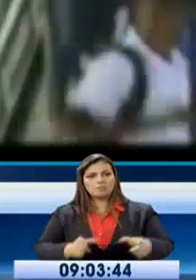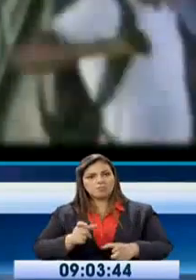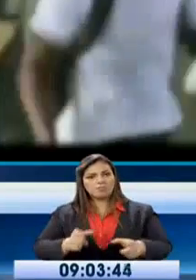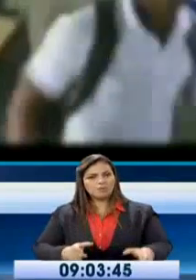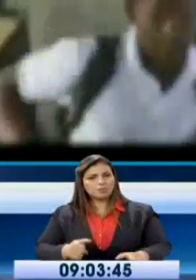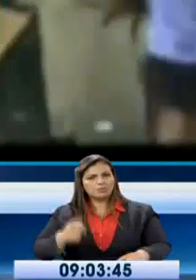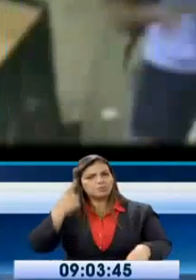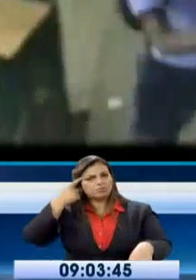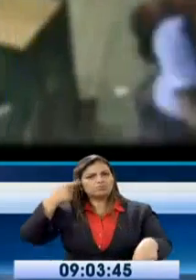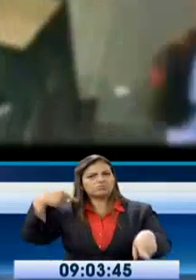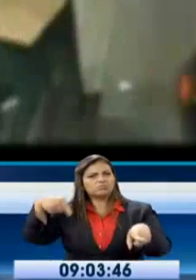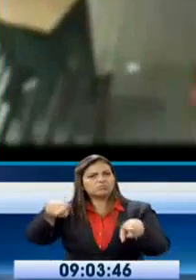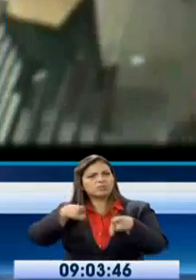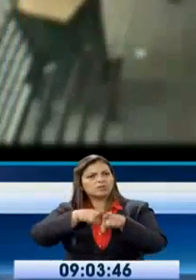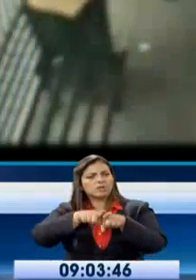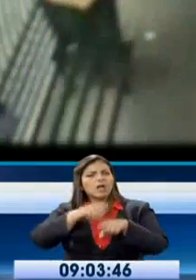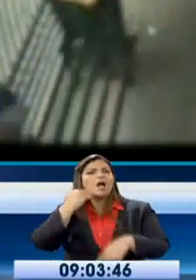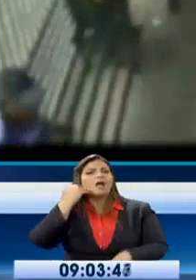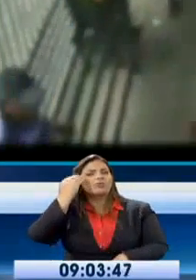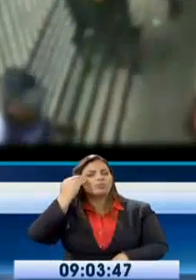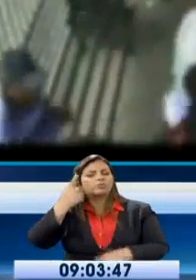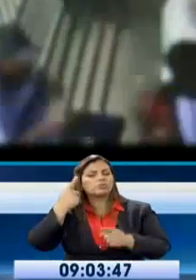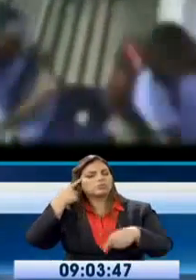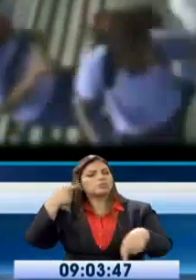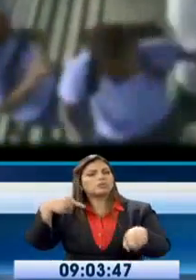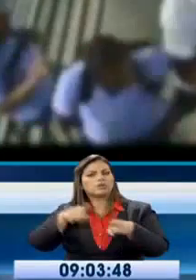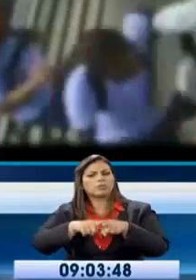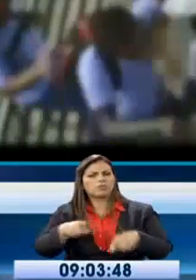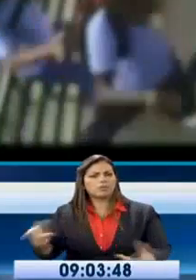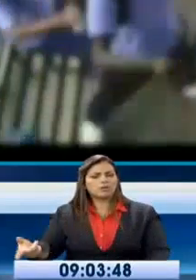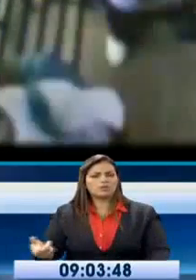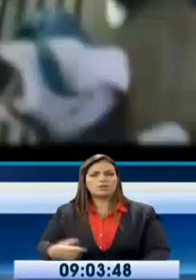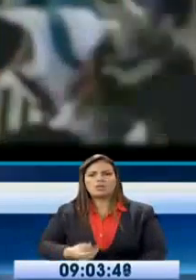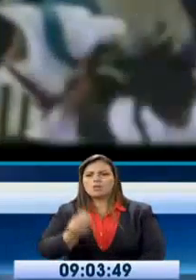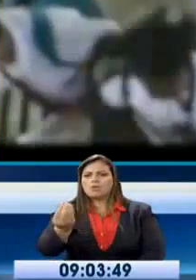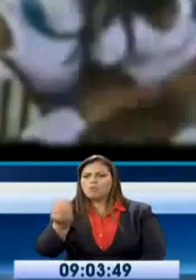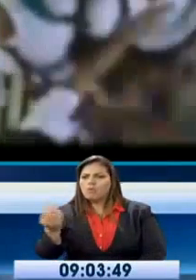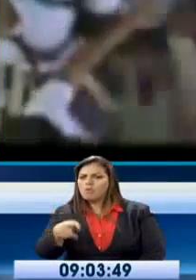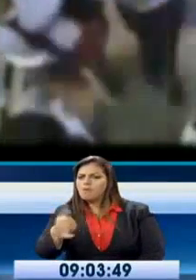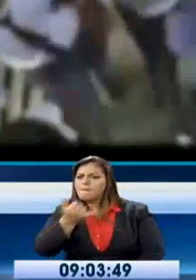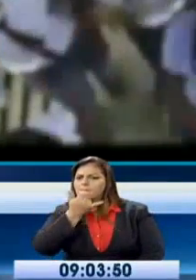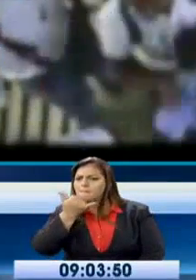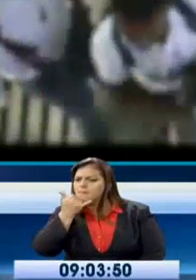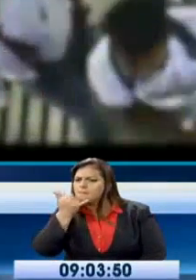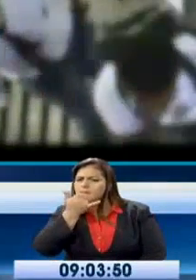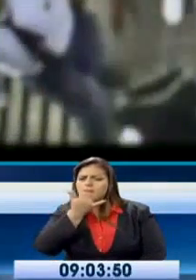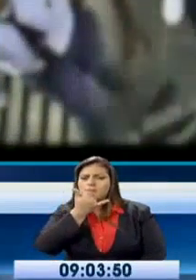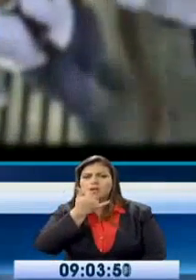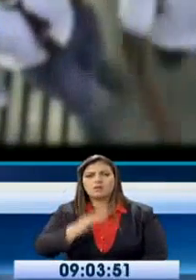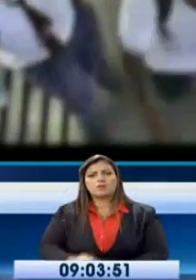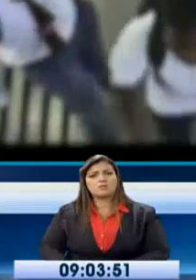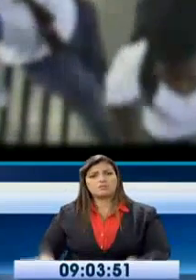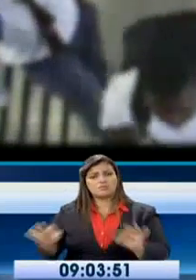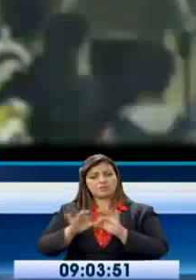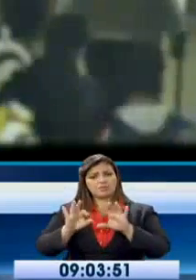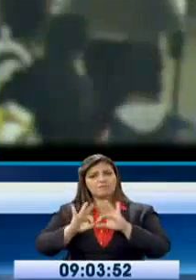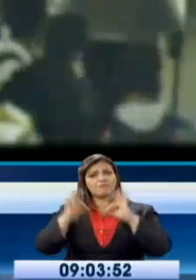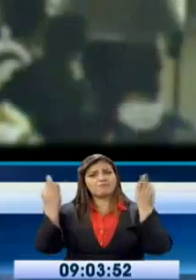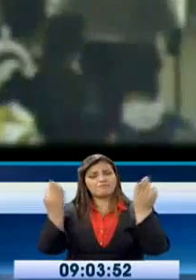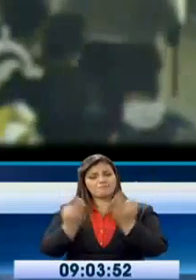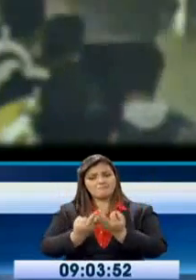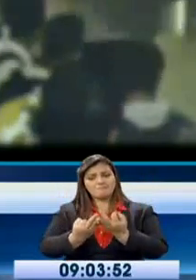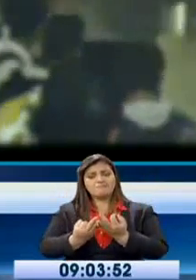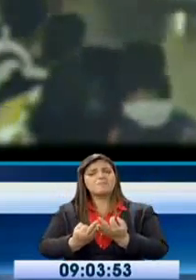en que aquí es lo que tiene que ver, lo más importante es la educación que se recibe en casa. Vemos cómo ya empieza a aumentar el